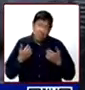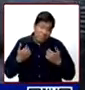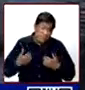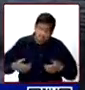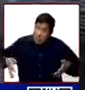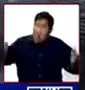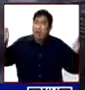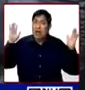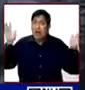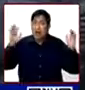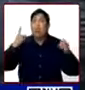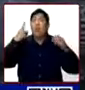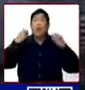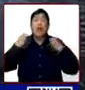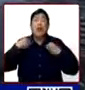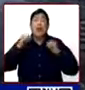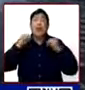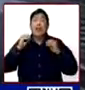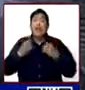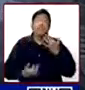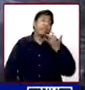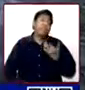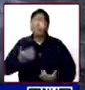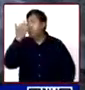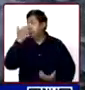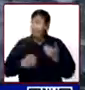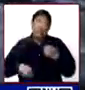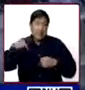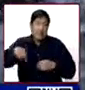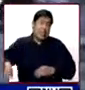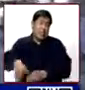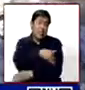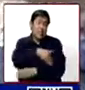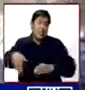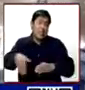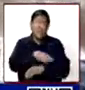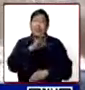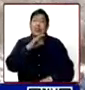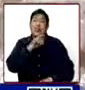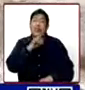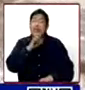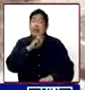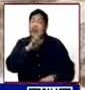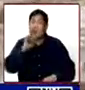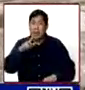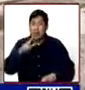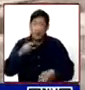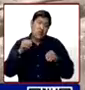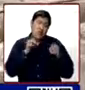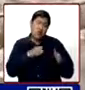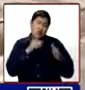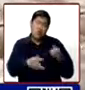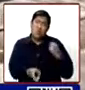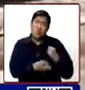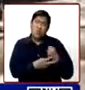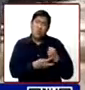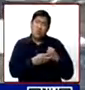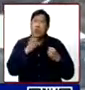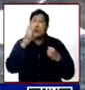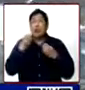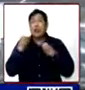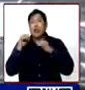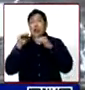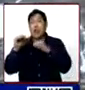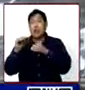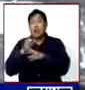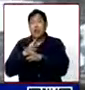quedaron de saldo de una tienda que se incendió aquí en la calle Florida. Esta tienda, que además de funcionar como depósito de archivos, también era una tienda